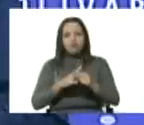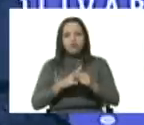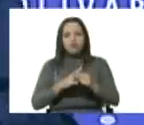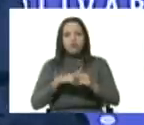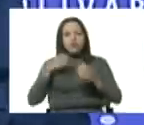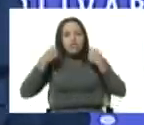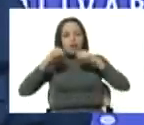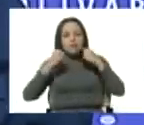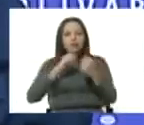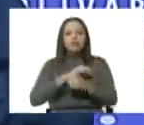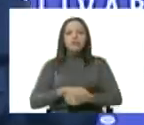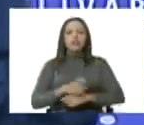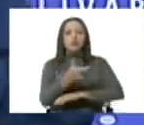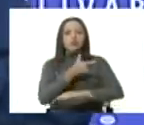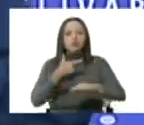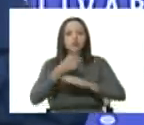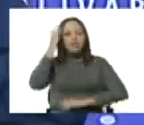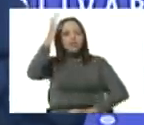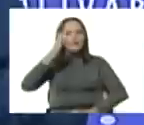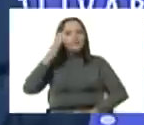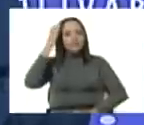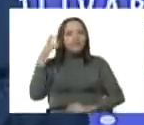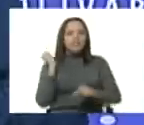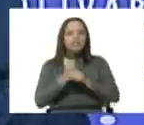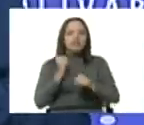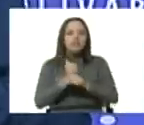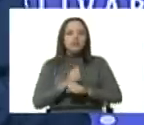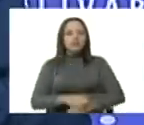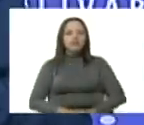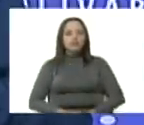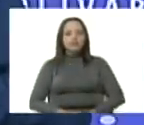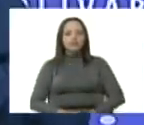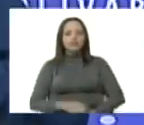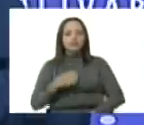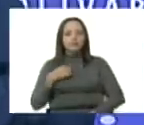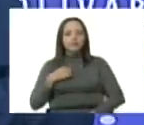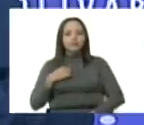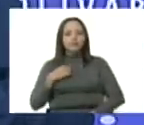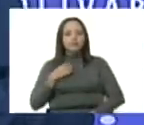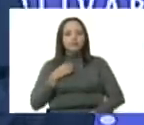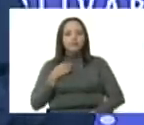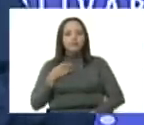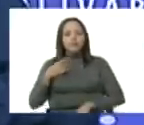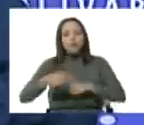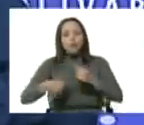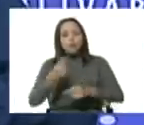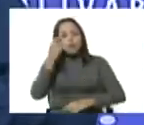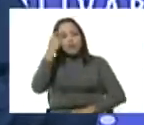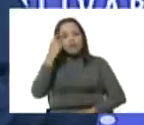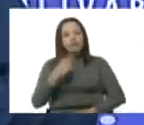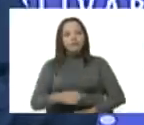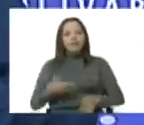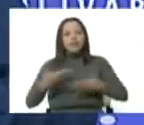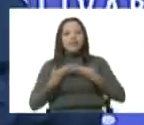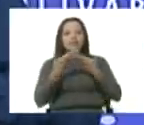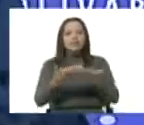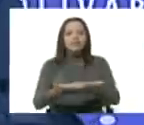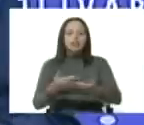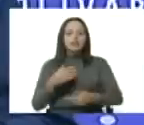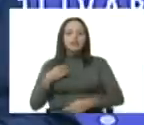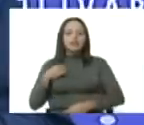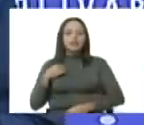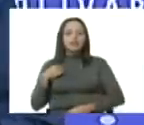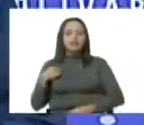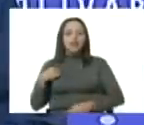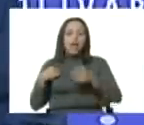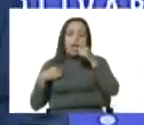poder, la capacidad, la eficiencia en el ejercicio del poder. Todos los días. La entrega al